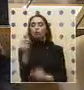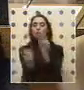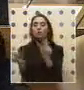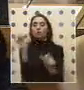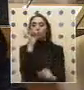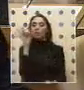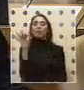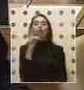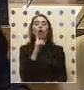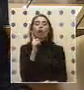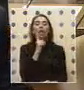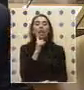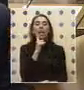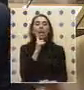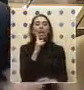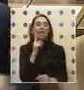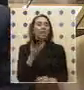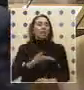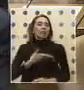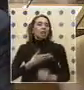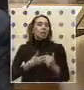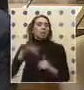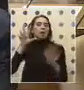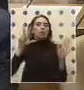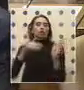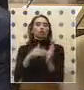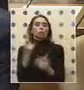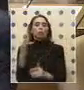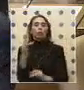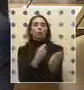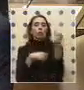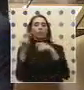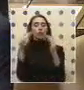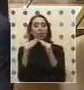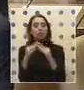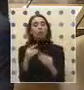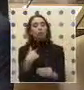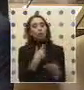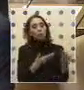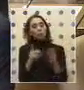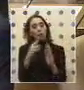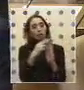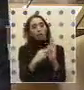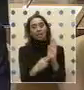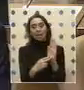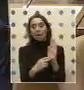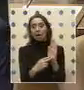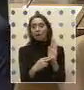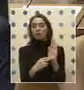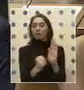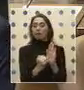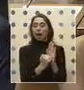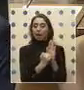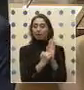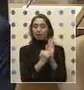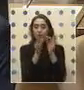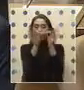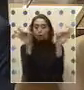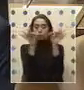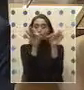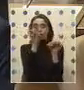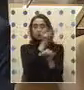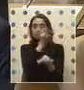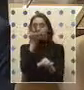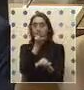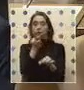para los ricos. ¿Quién va a poder tener más de 8.000 UF en la venta de sus viviendas? Pues bien, yo les invito a leer exactamente el artículo, lo les